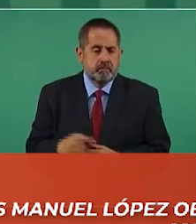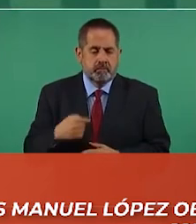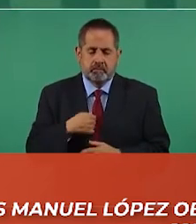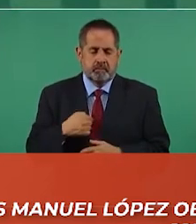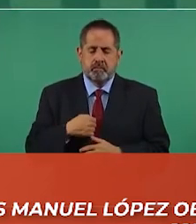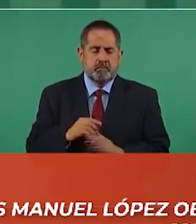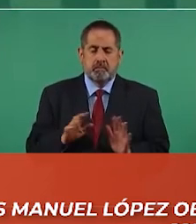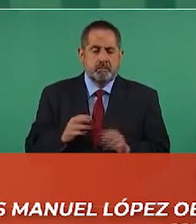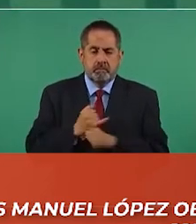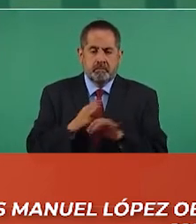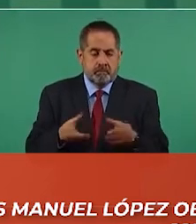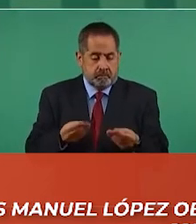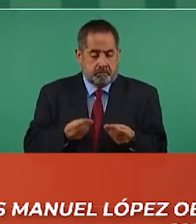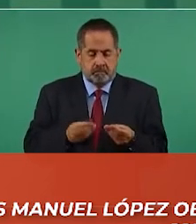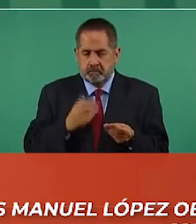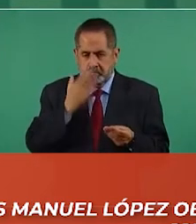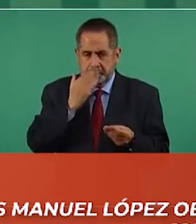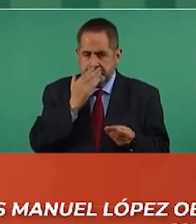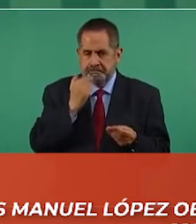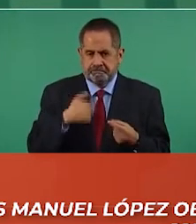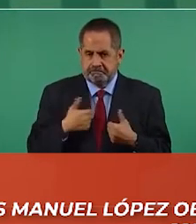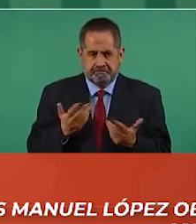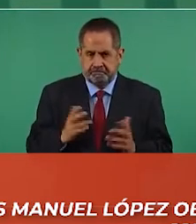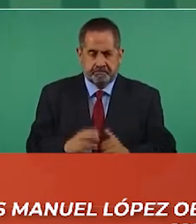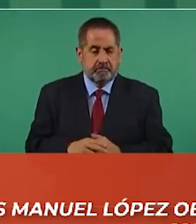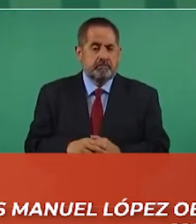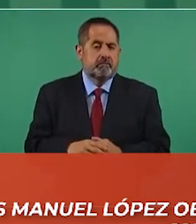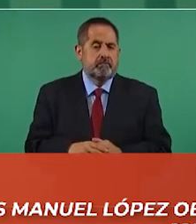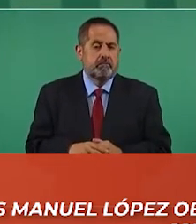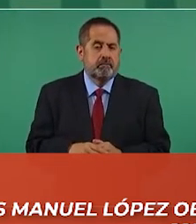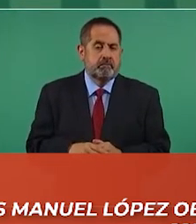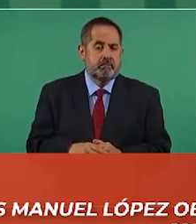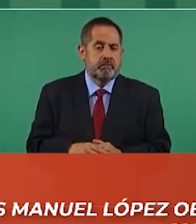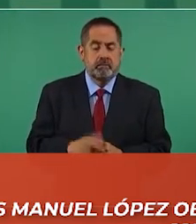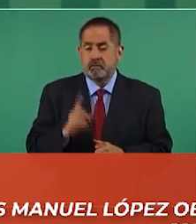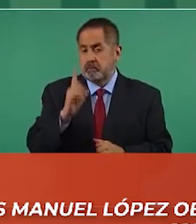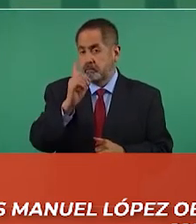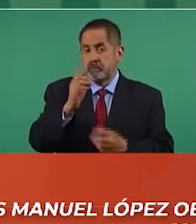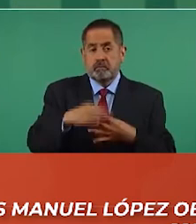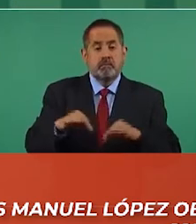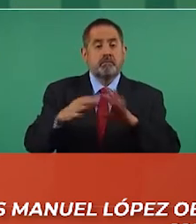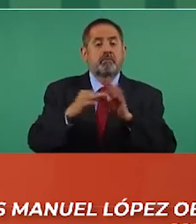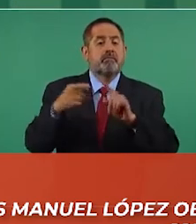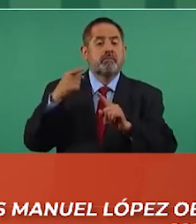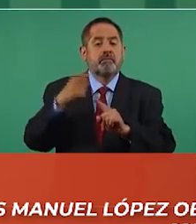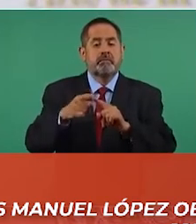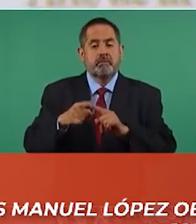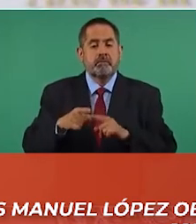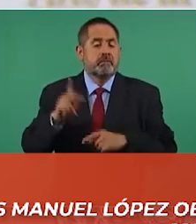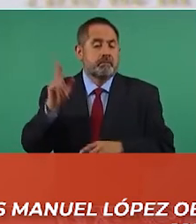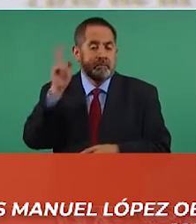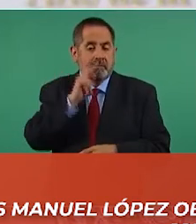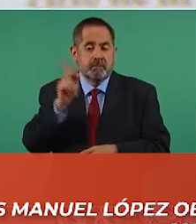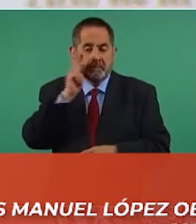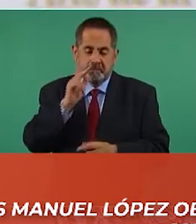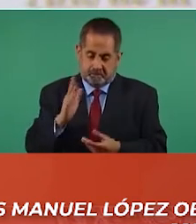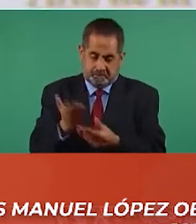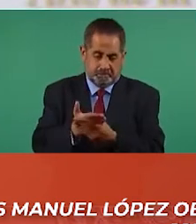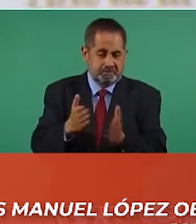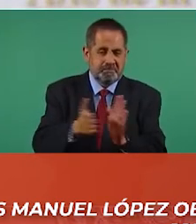tenemos información y lo más importante es que se presenten pruebas,